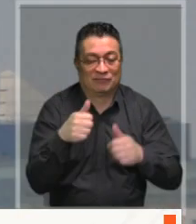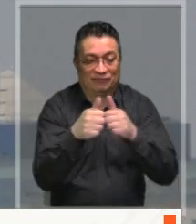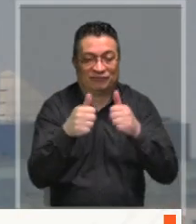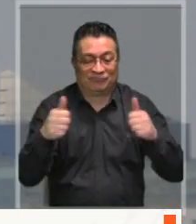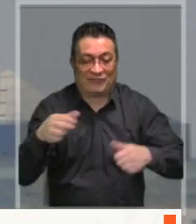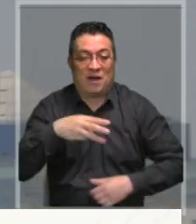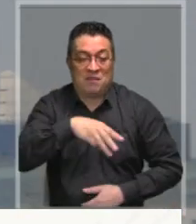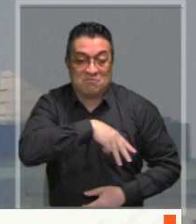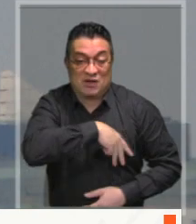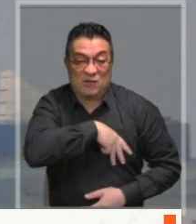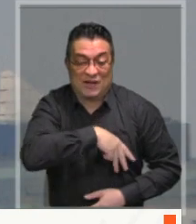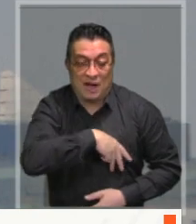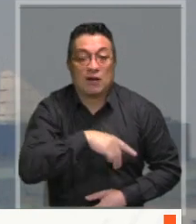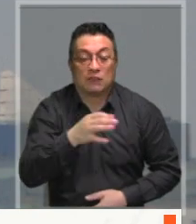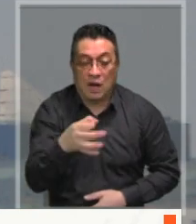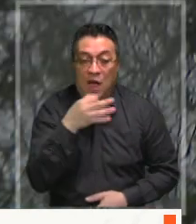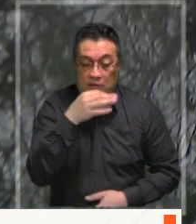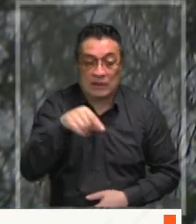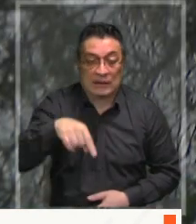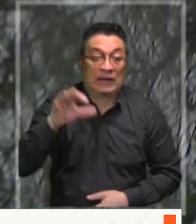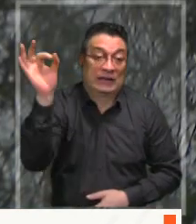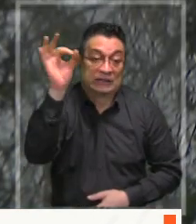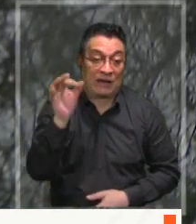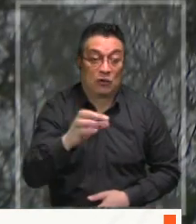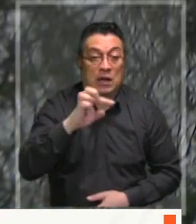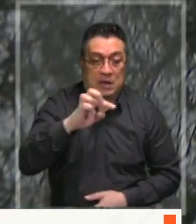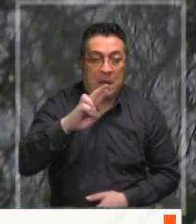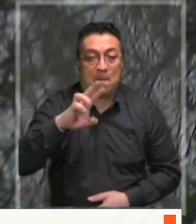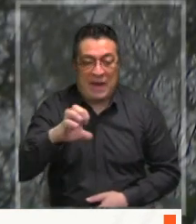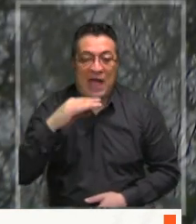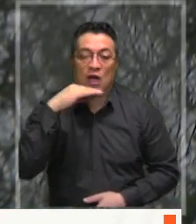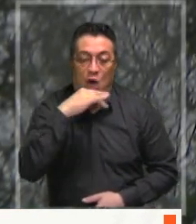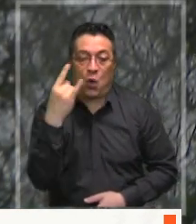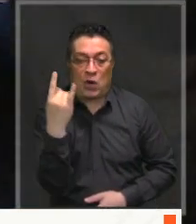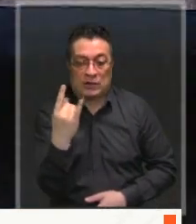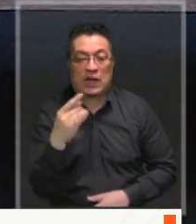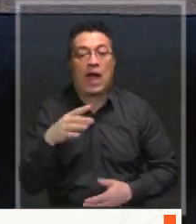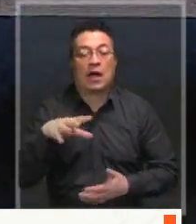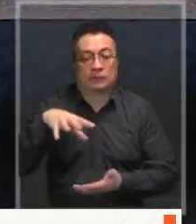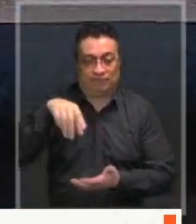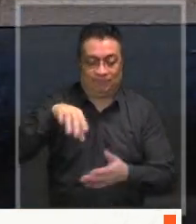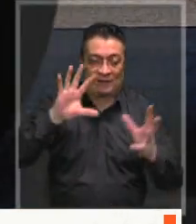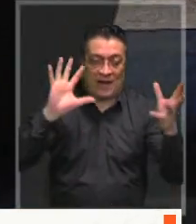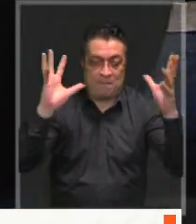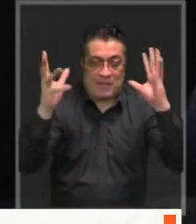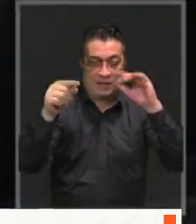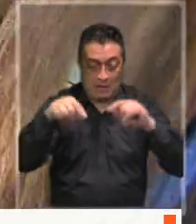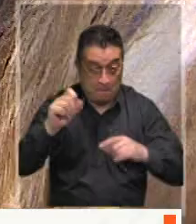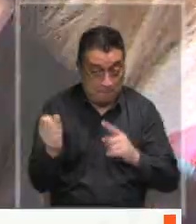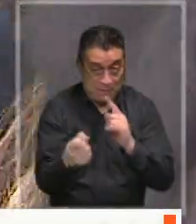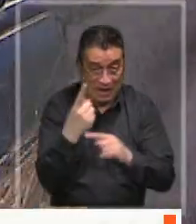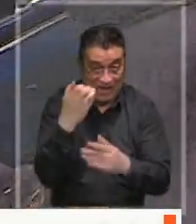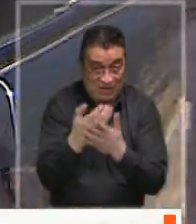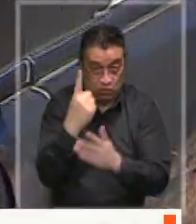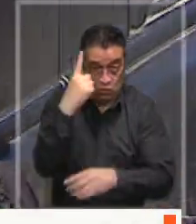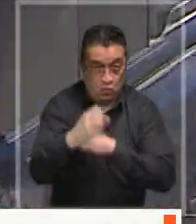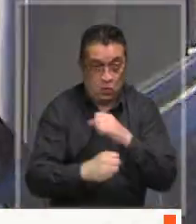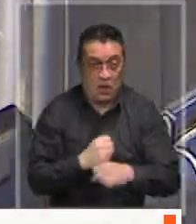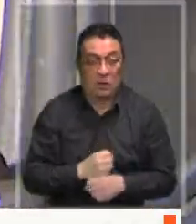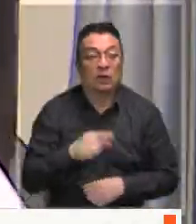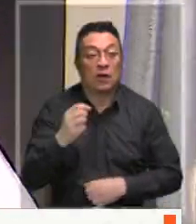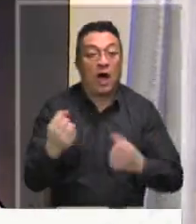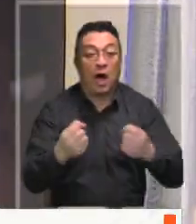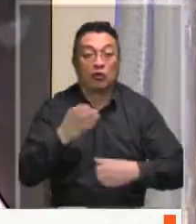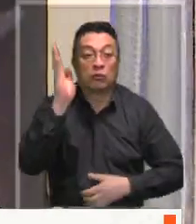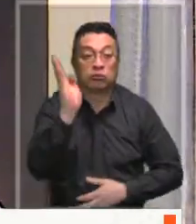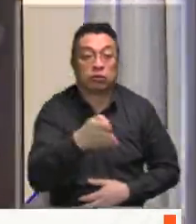región metropolitana decretó este sábado preemergencia ambiental en la región, la primera del año. ¿Hay restricción vehicular